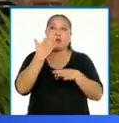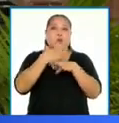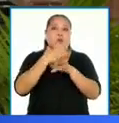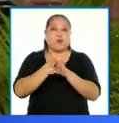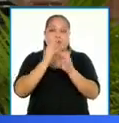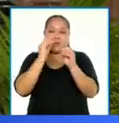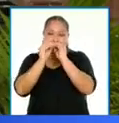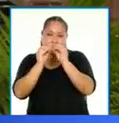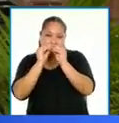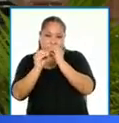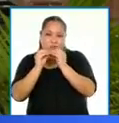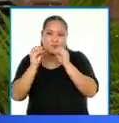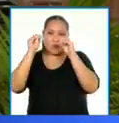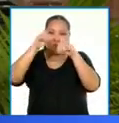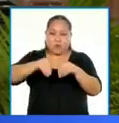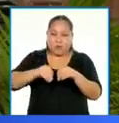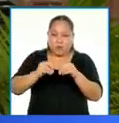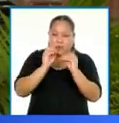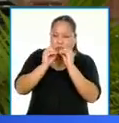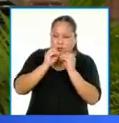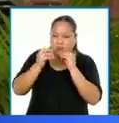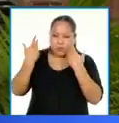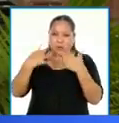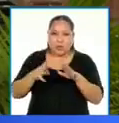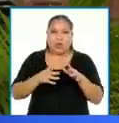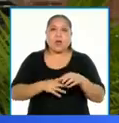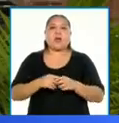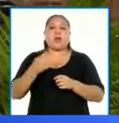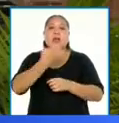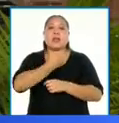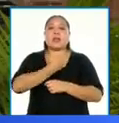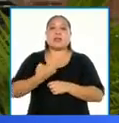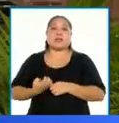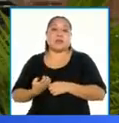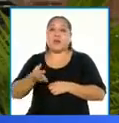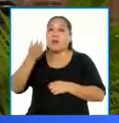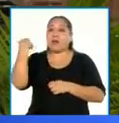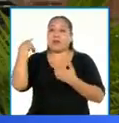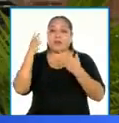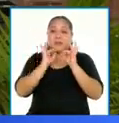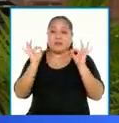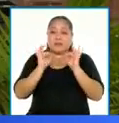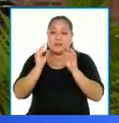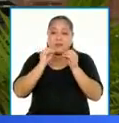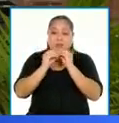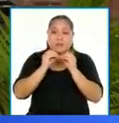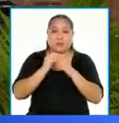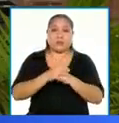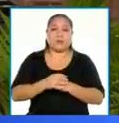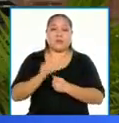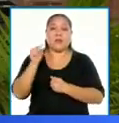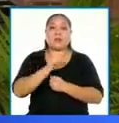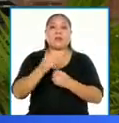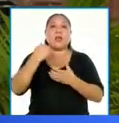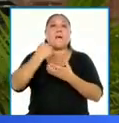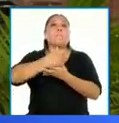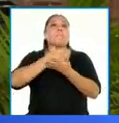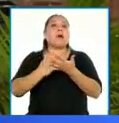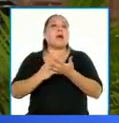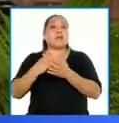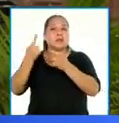de habilitación de plantas. El Estado nunca ha manejado pues plantas de oxígeno, ¿no es cierto? Y esta es parte de nuestra